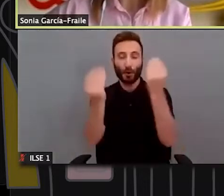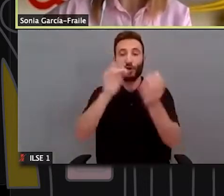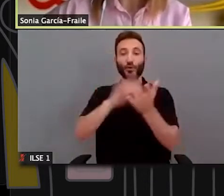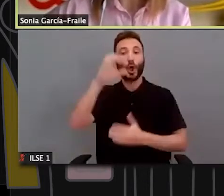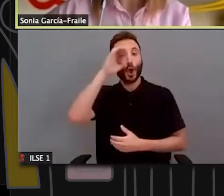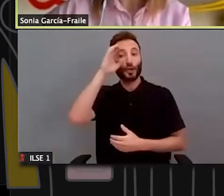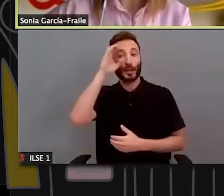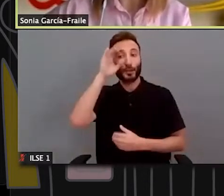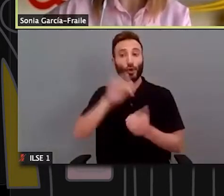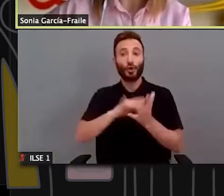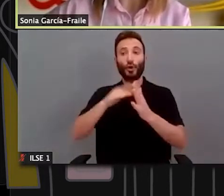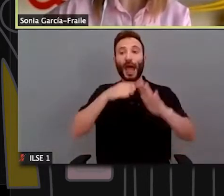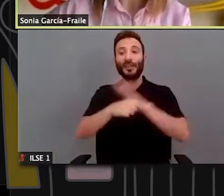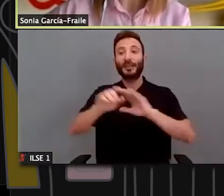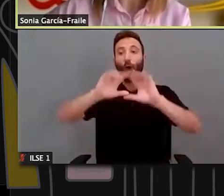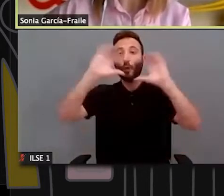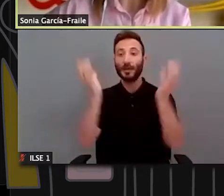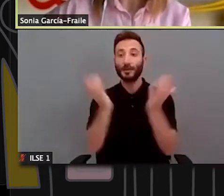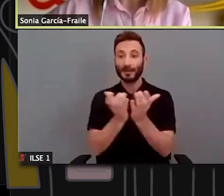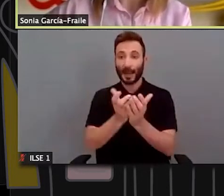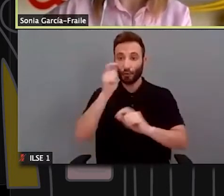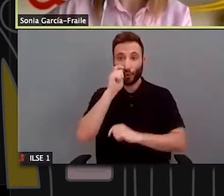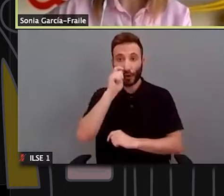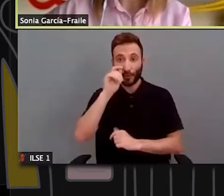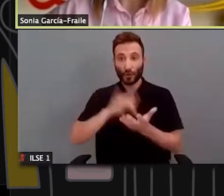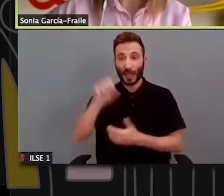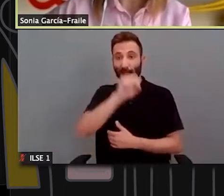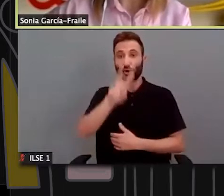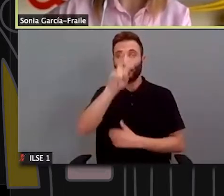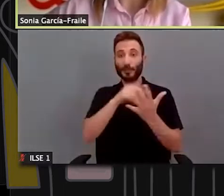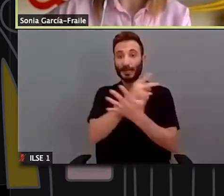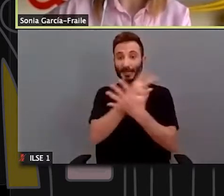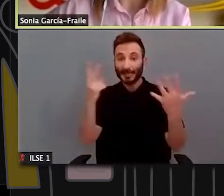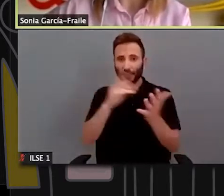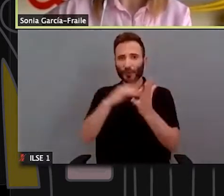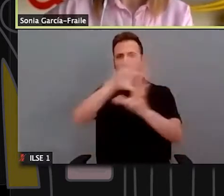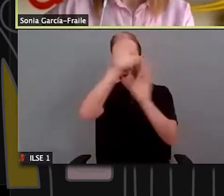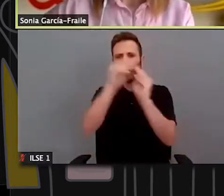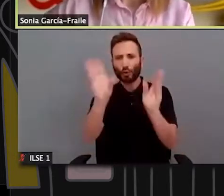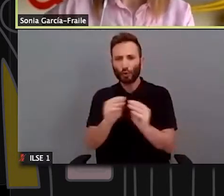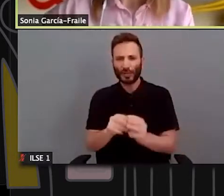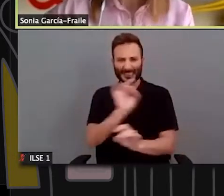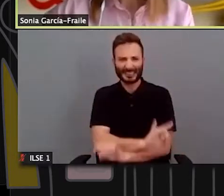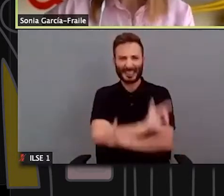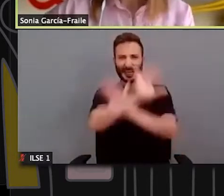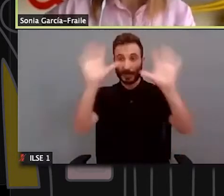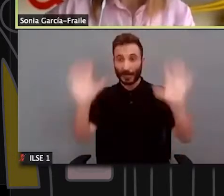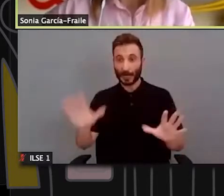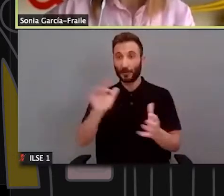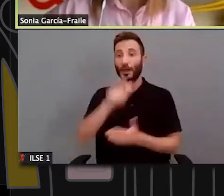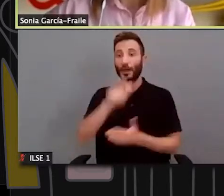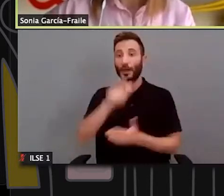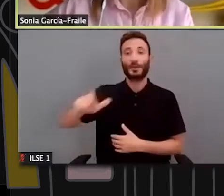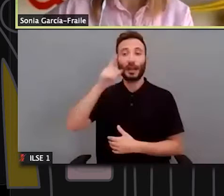Turismo, realizado por la Fundación ONCE en 2017, nos ofrece unas conclusiones muy ilustradoras, como que los turistas con